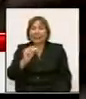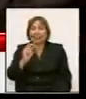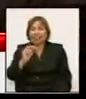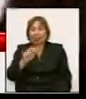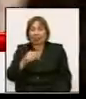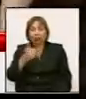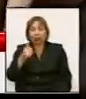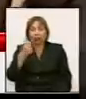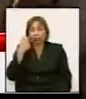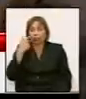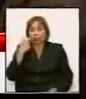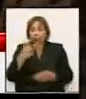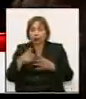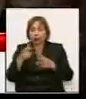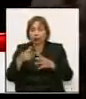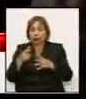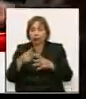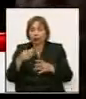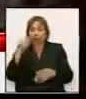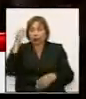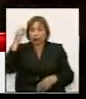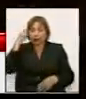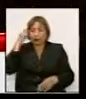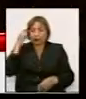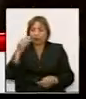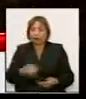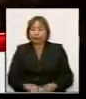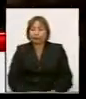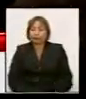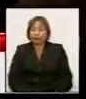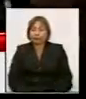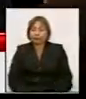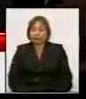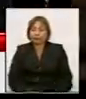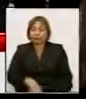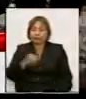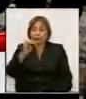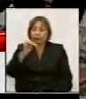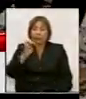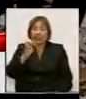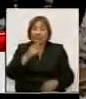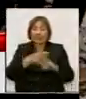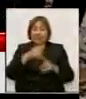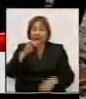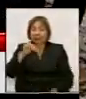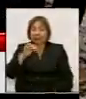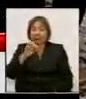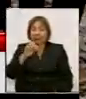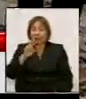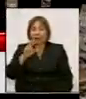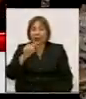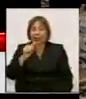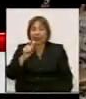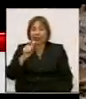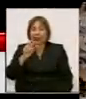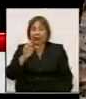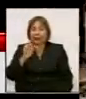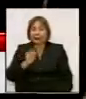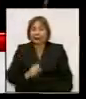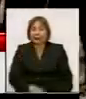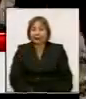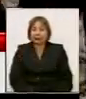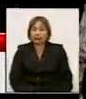rostros conocidos de la política peruana, el congresista Morales, ex congresista Morales, Javier Díaz